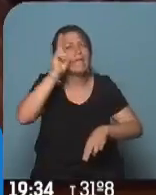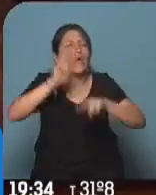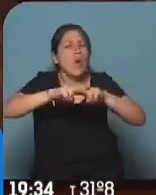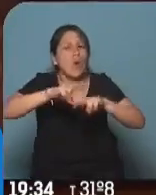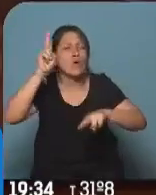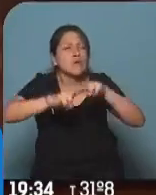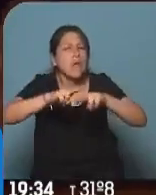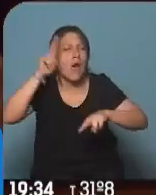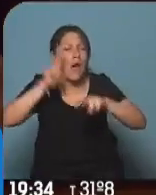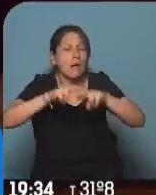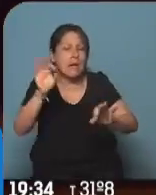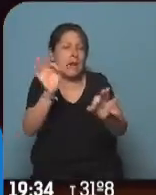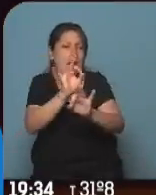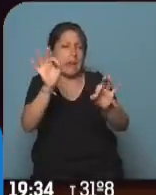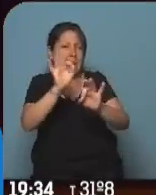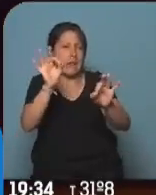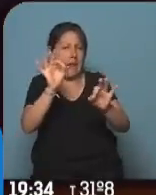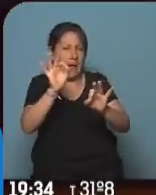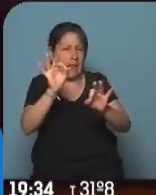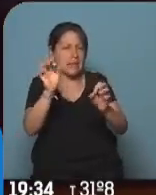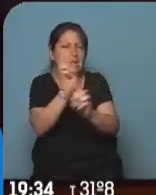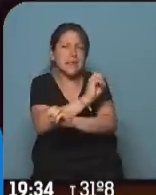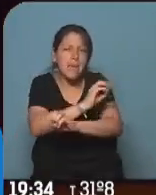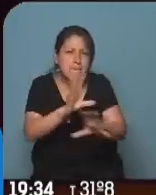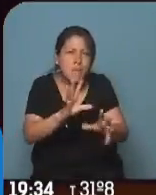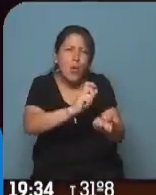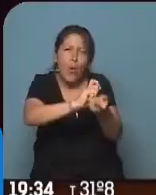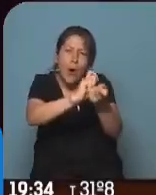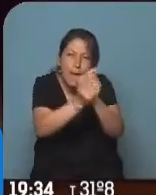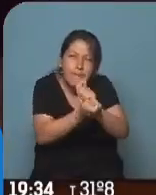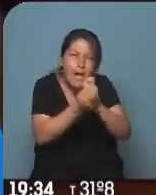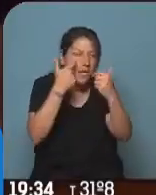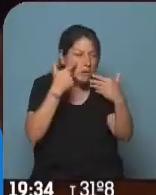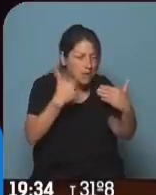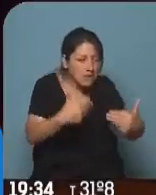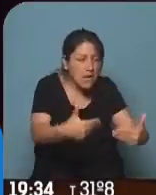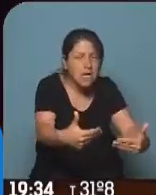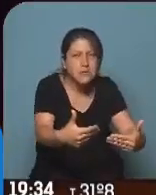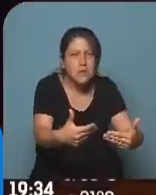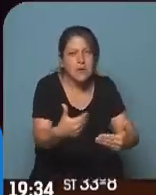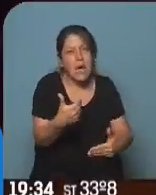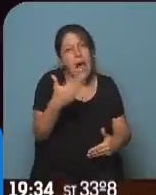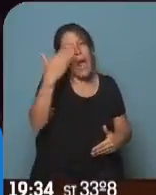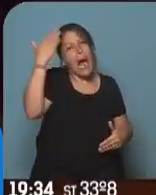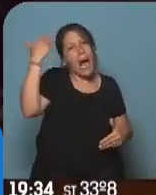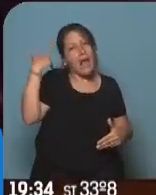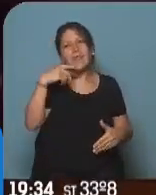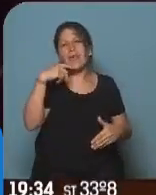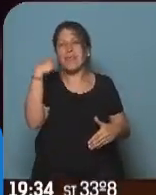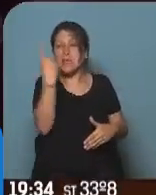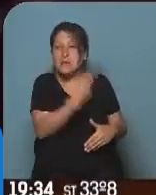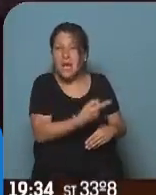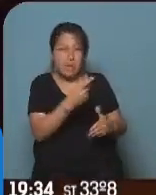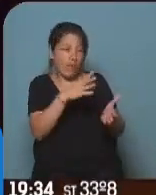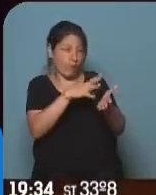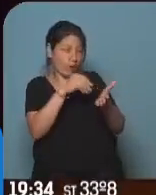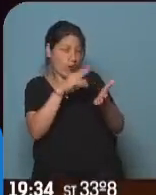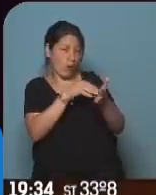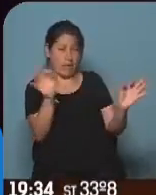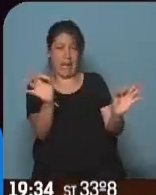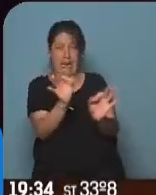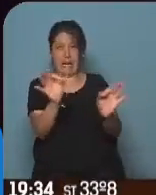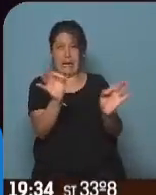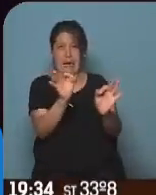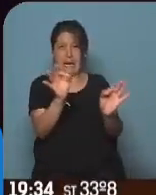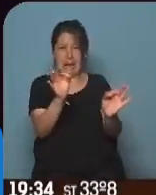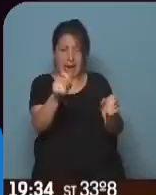las investigaciones, allá lejos y en el tiempo quedó esto de que eran fotocopias. Hoy vemos que hay un cúmulo